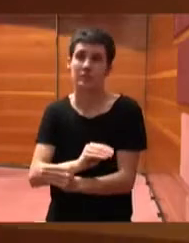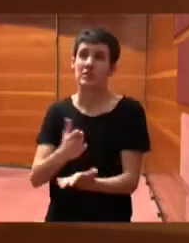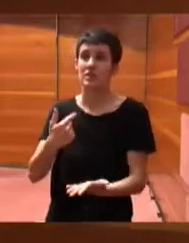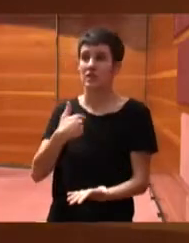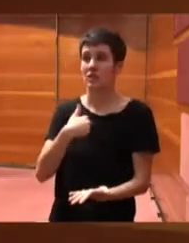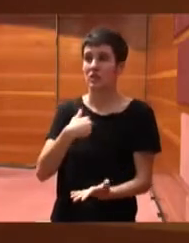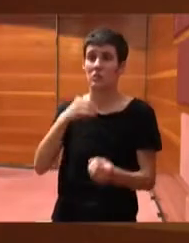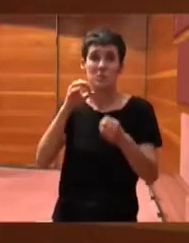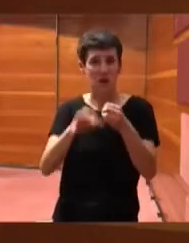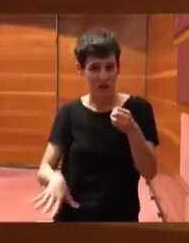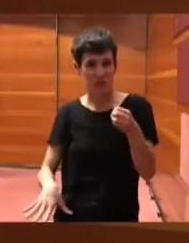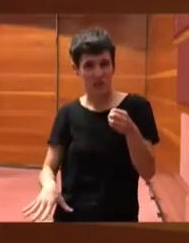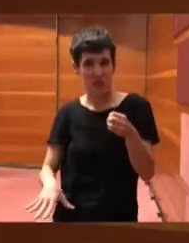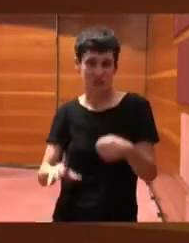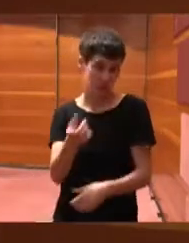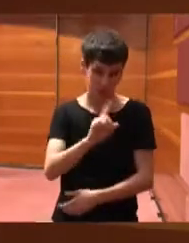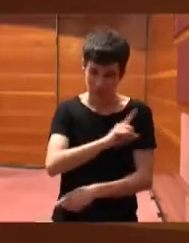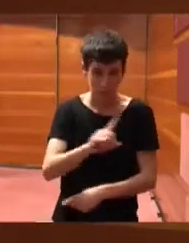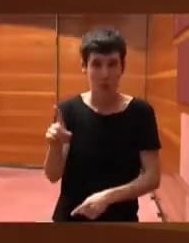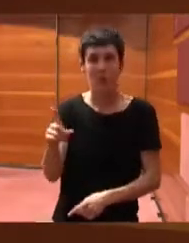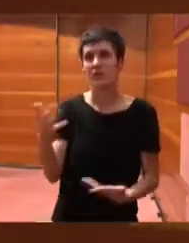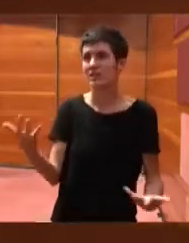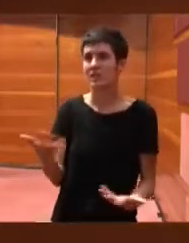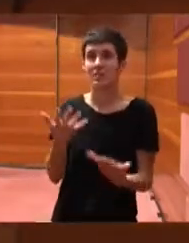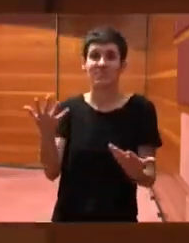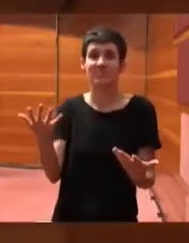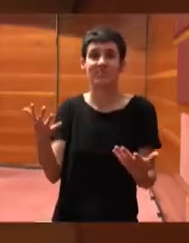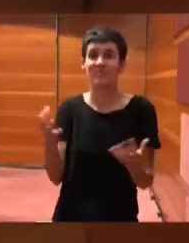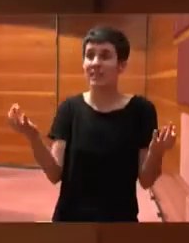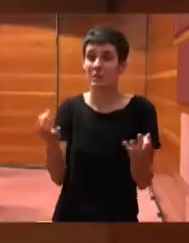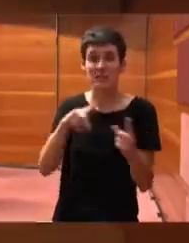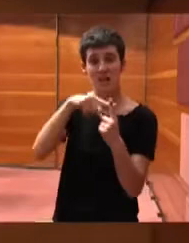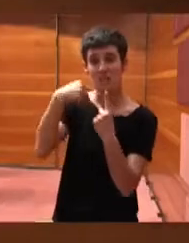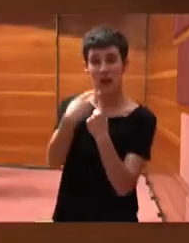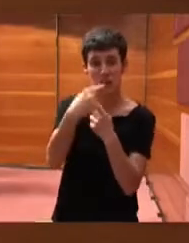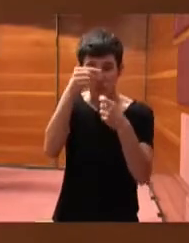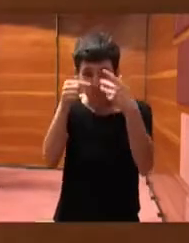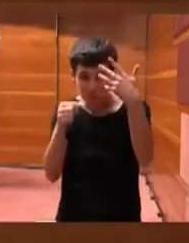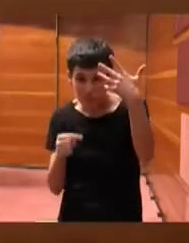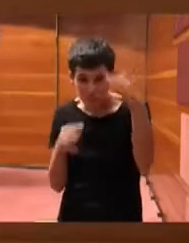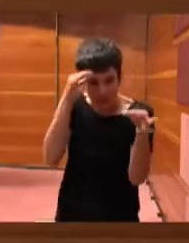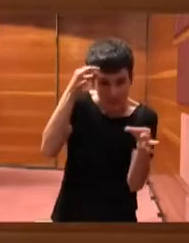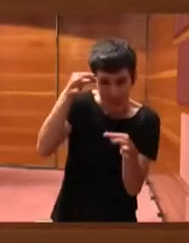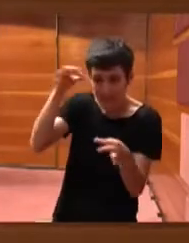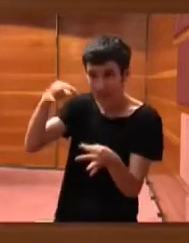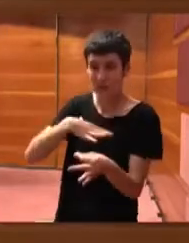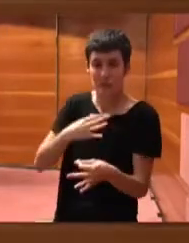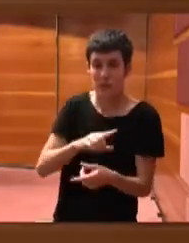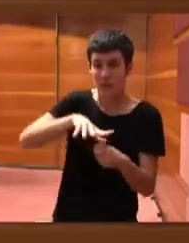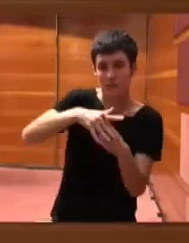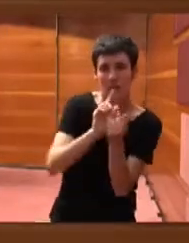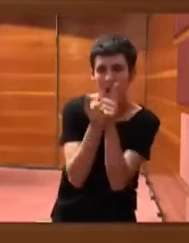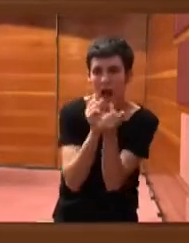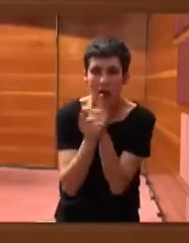mucha mala suerte? No. Es que había muchísimos factores y muchísimas variables que se podían dar,